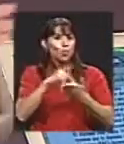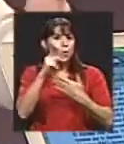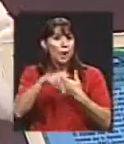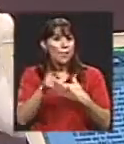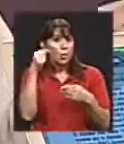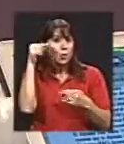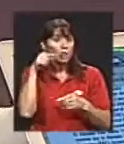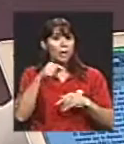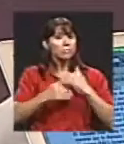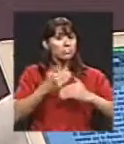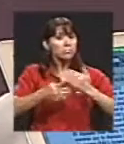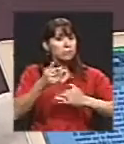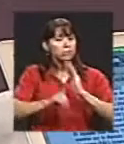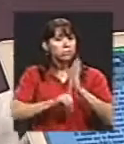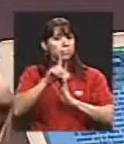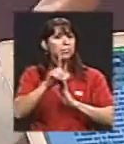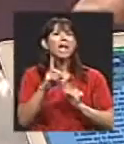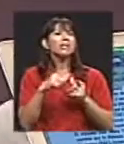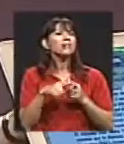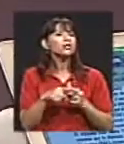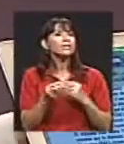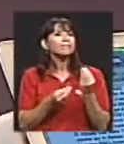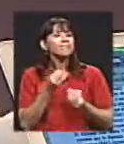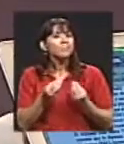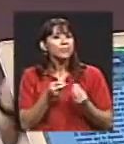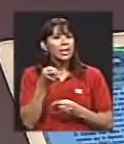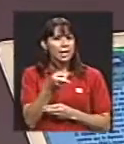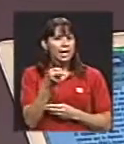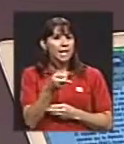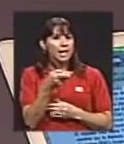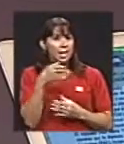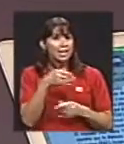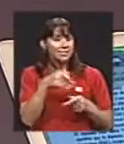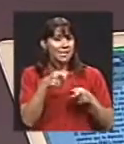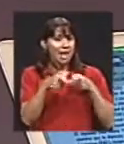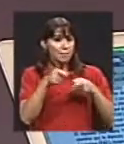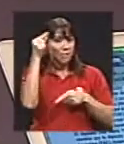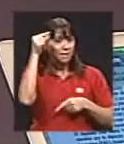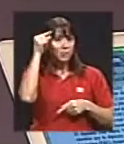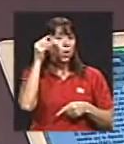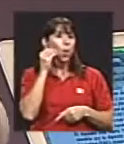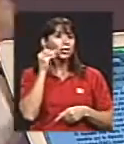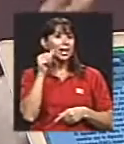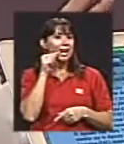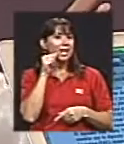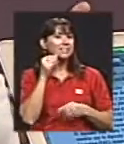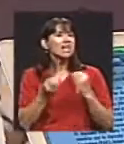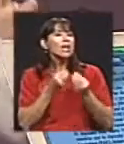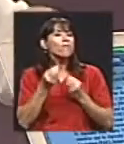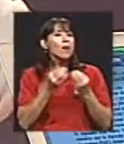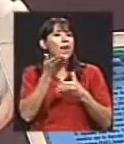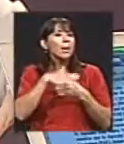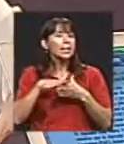bueno cuál fue la parte genial de éste de mostrar área de la administración arias de cuál fue que